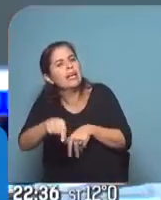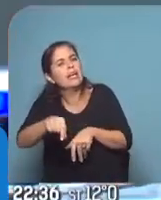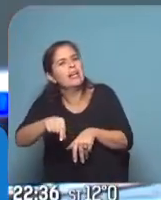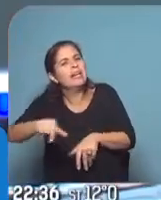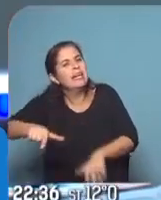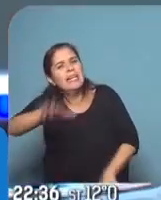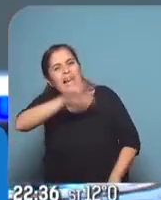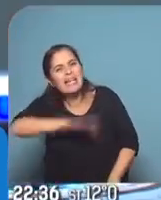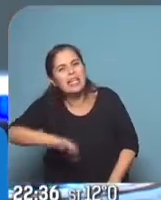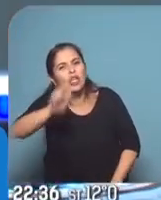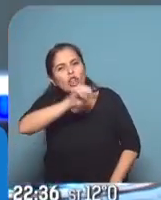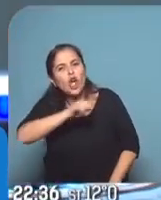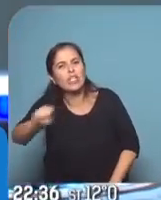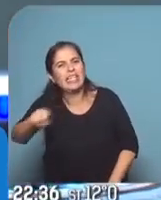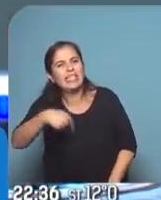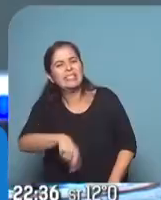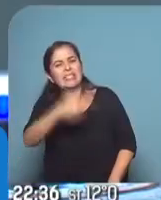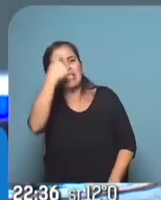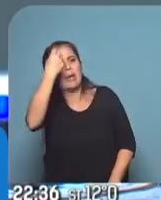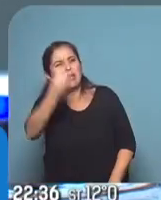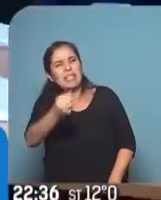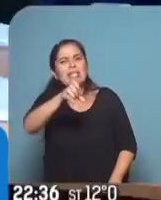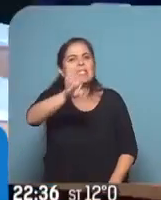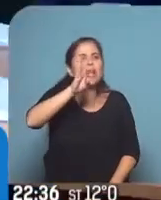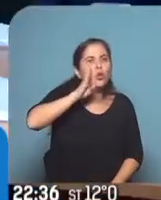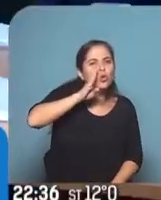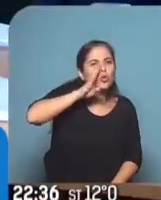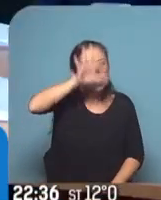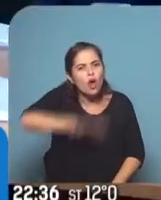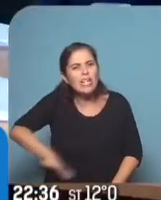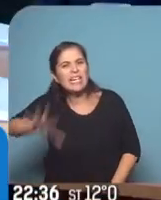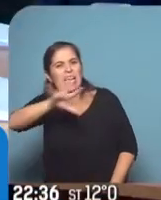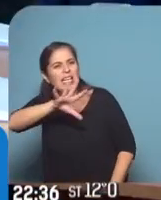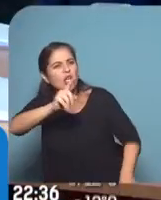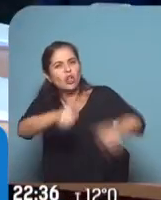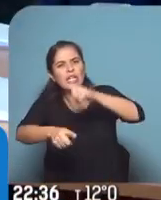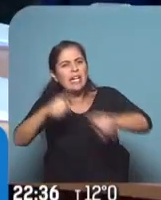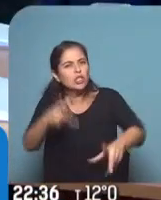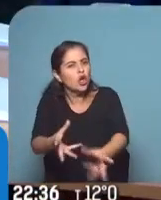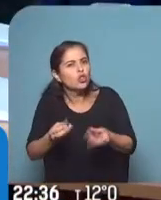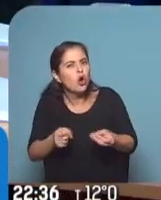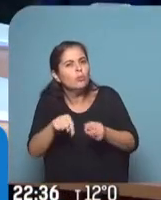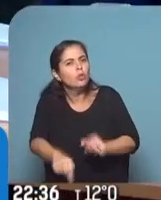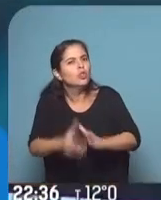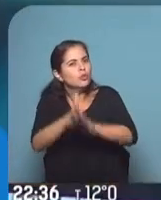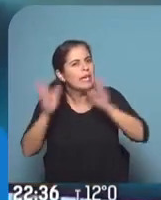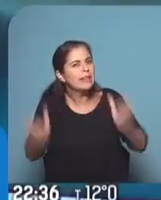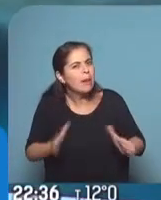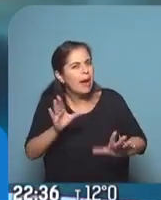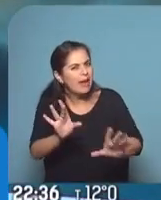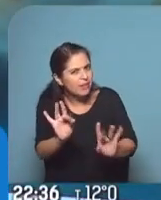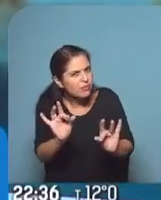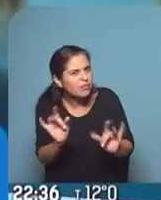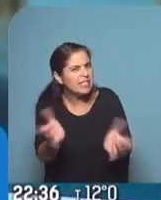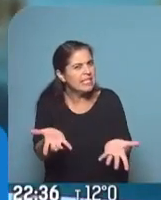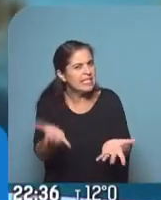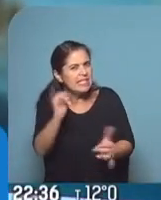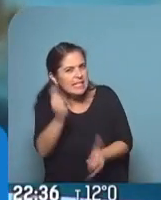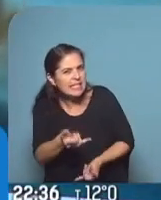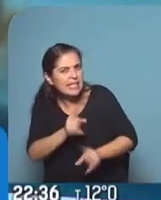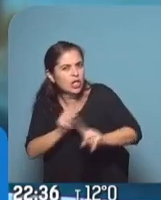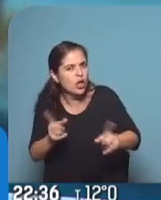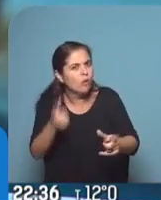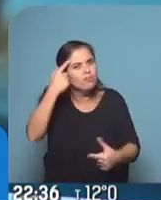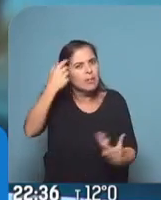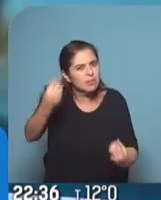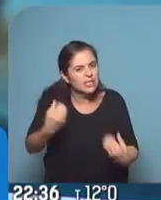¿cómo calificarías hoy la relación de Estados Unidos con Medio Oriente? ¿Está en un momento particularmente complicado? está en un momento complicado